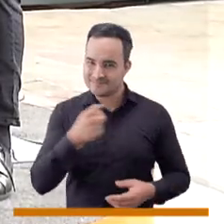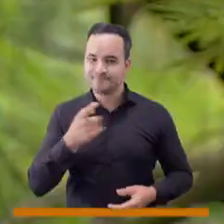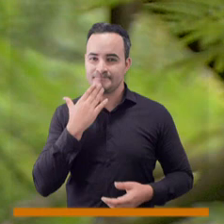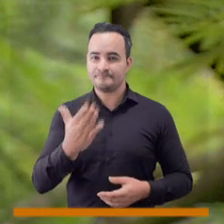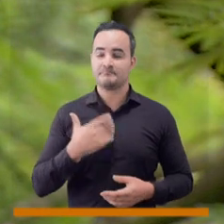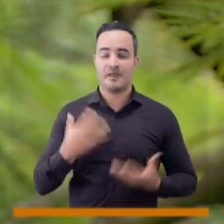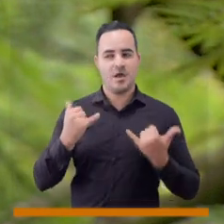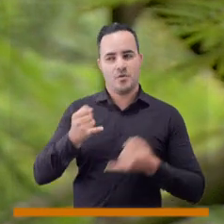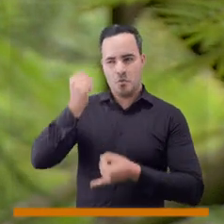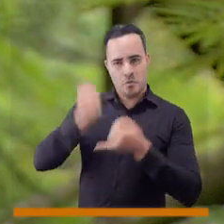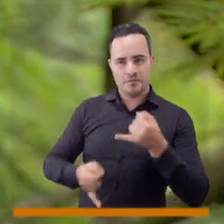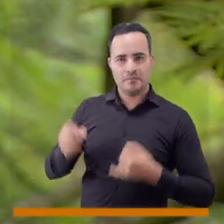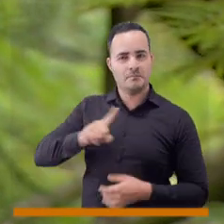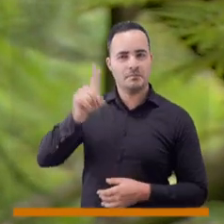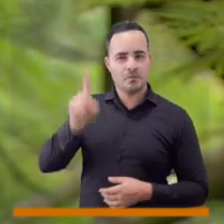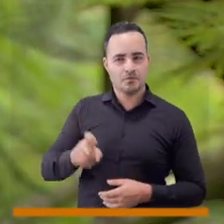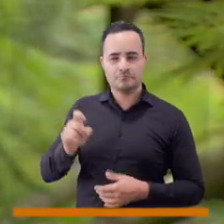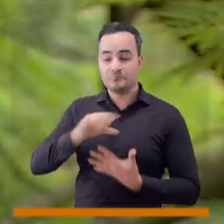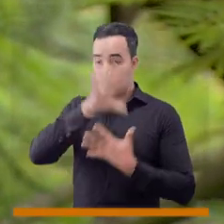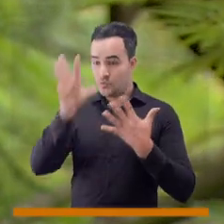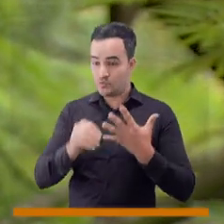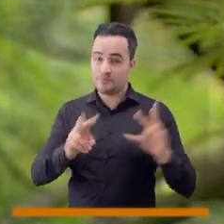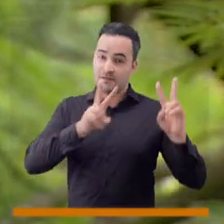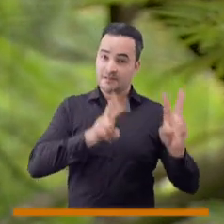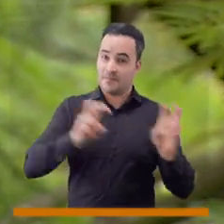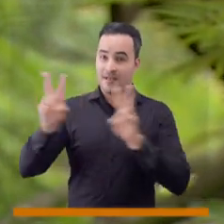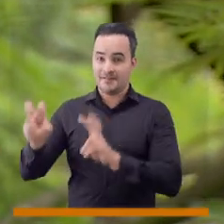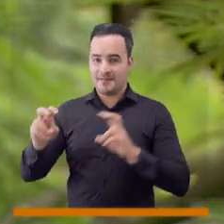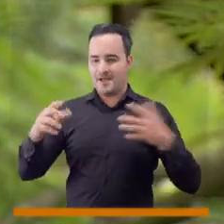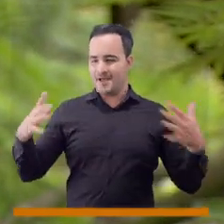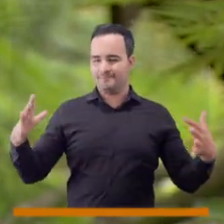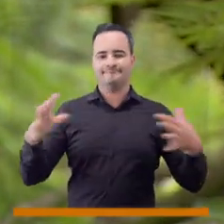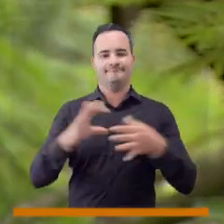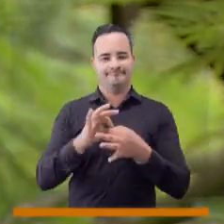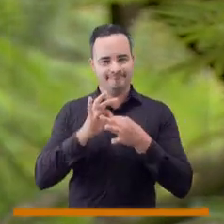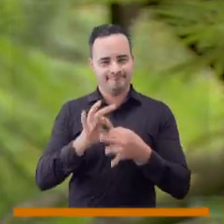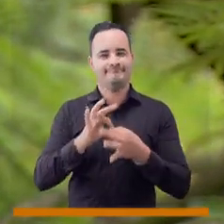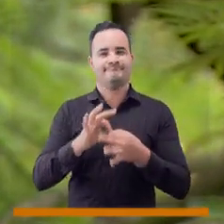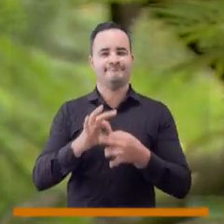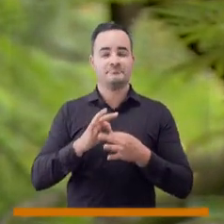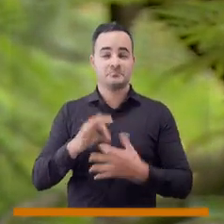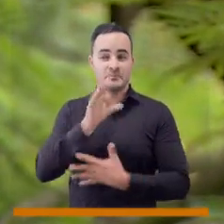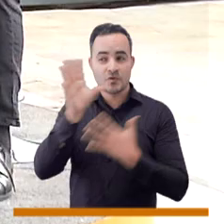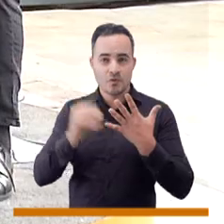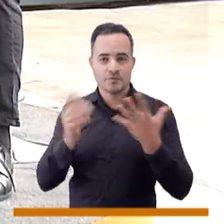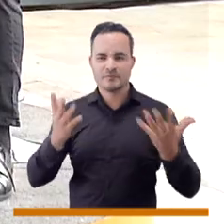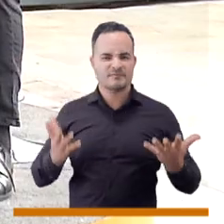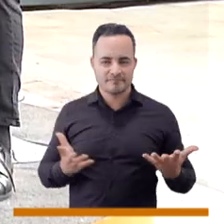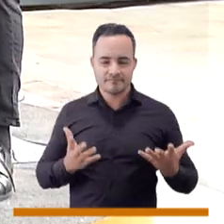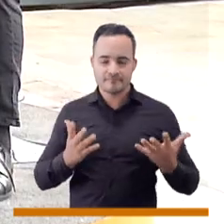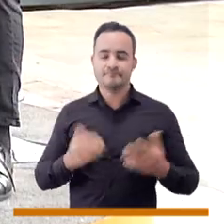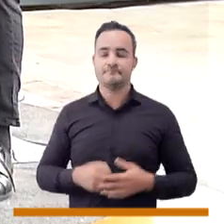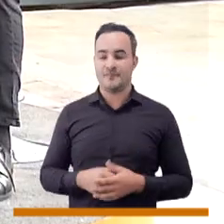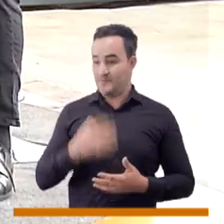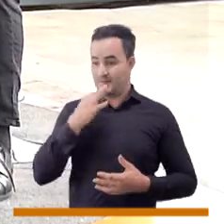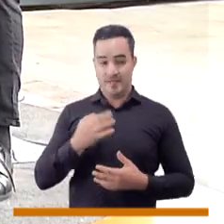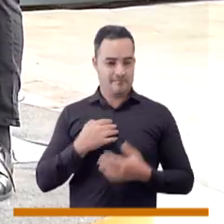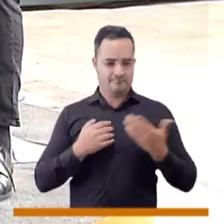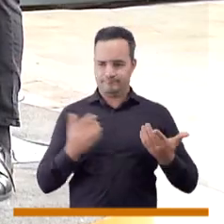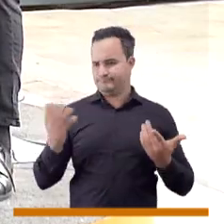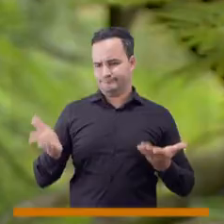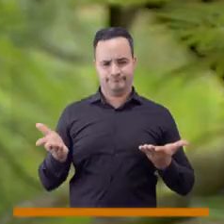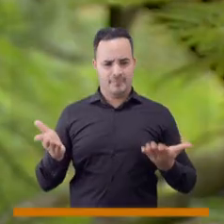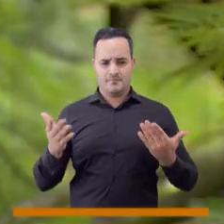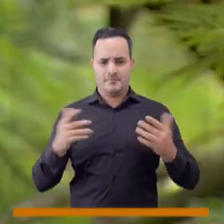Gracias, María Fernanda. Y ahora la pregunta es, conclusión de los dos temas que finalmente terminan estando muy unidos.